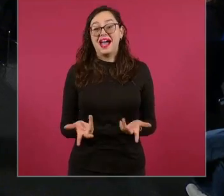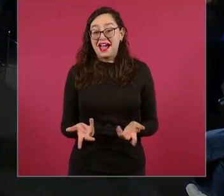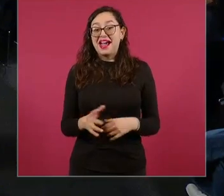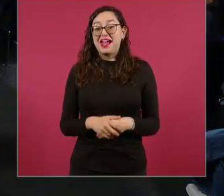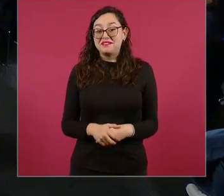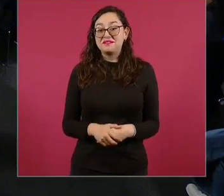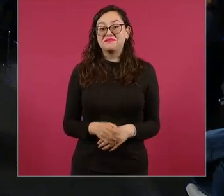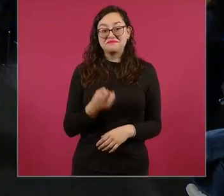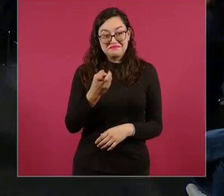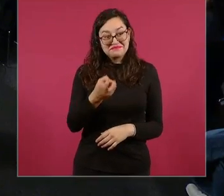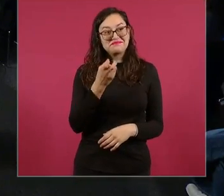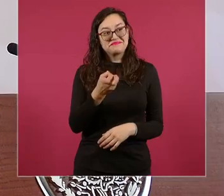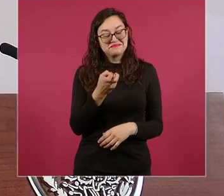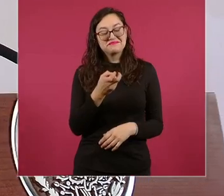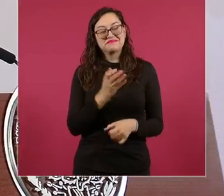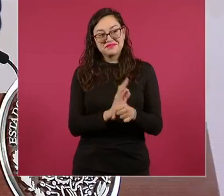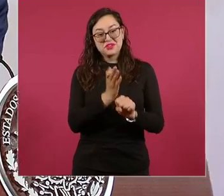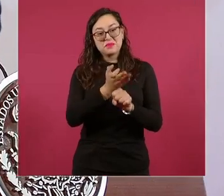Hay otro.